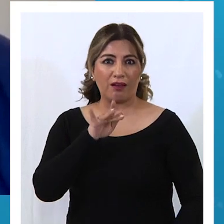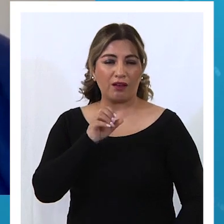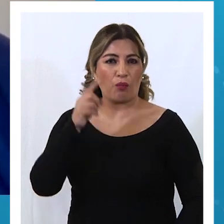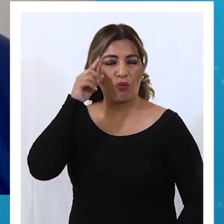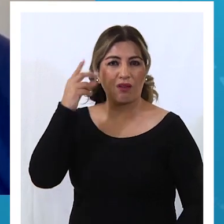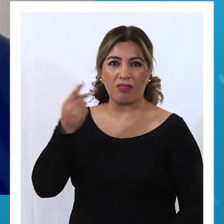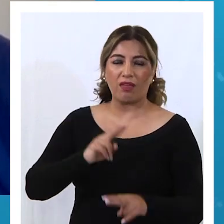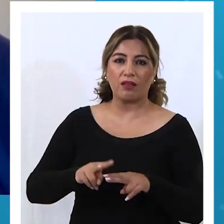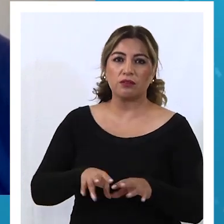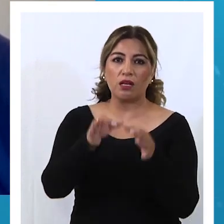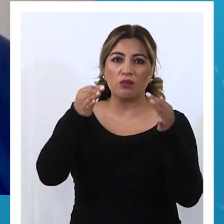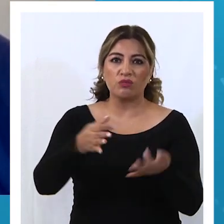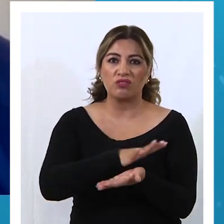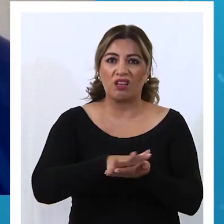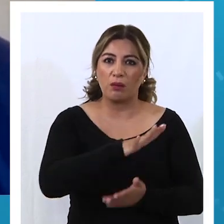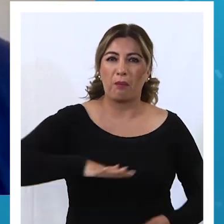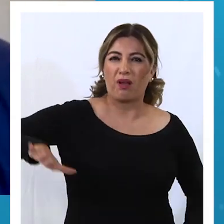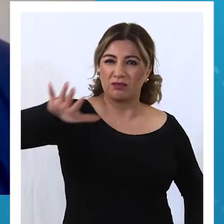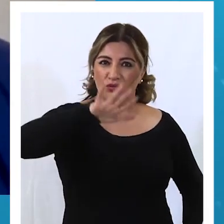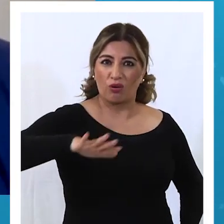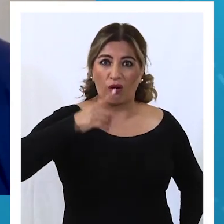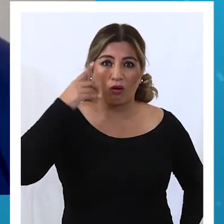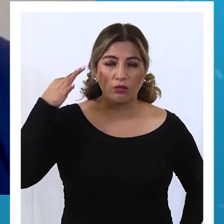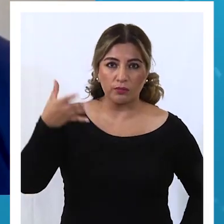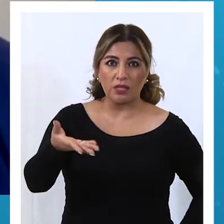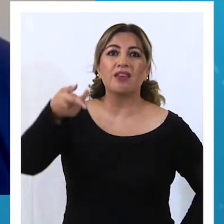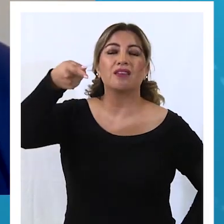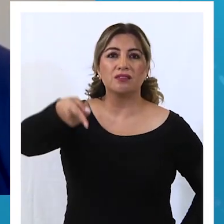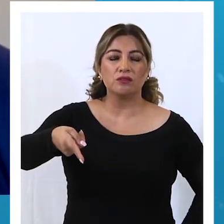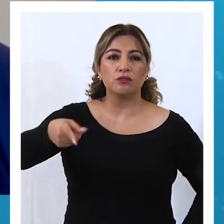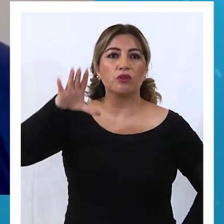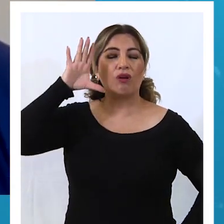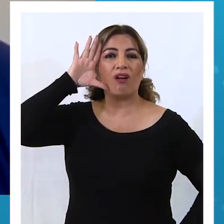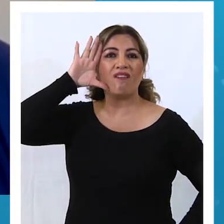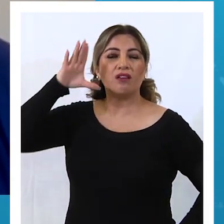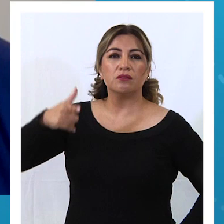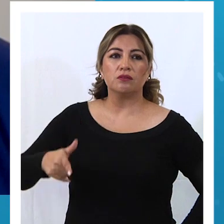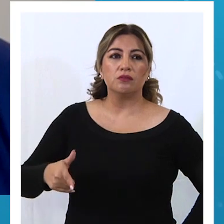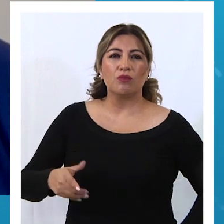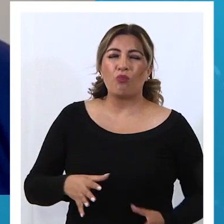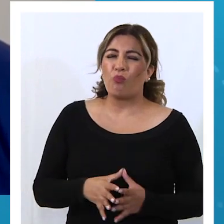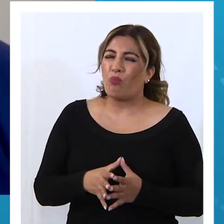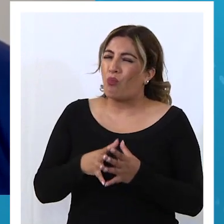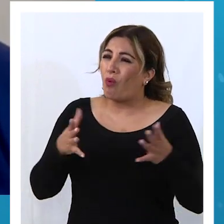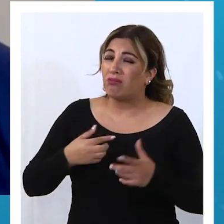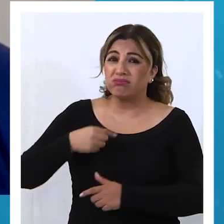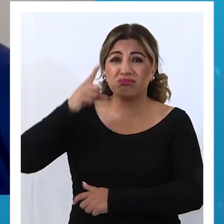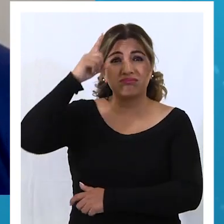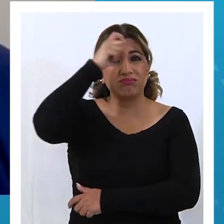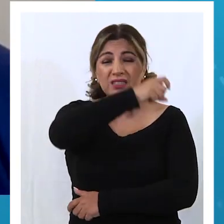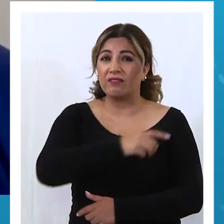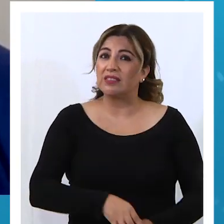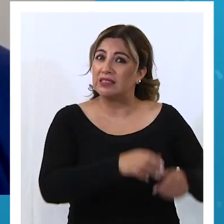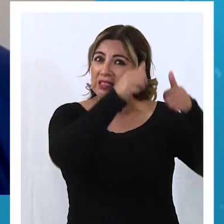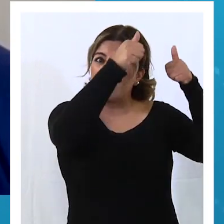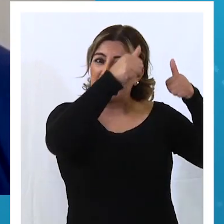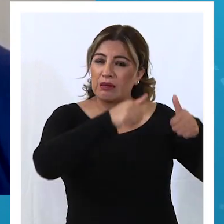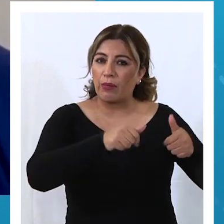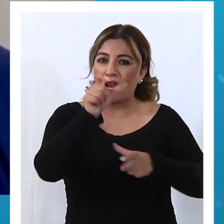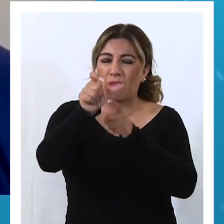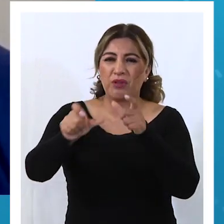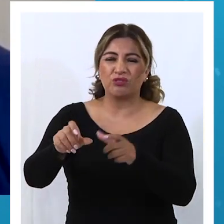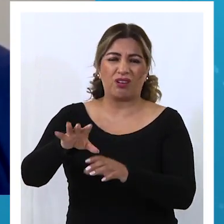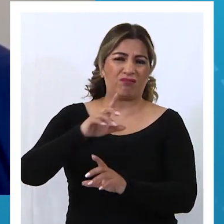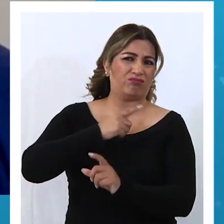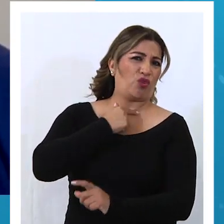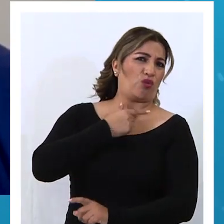una idea de hacer la educación gratuita para todos. ujú. Y eso a ella le costó un mundo, le costó una campaña, ¿no es cierto?, de